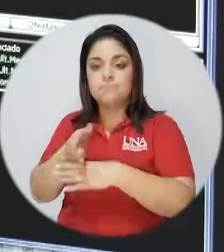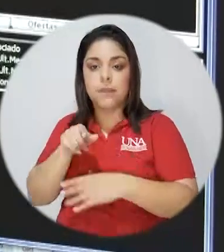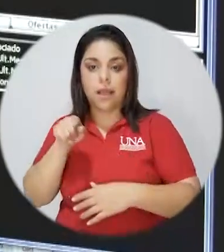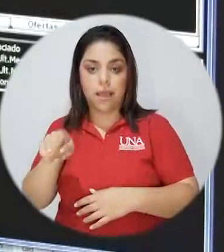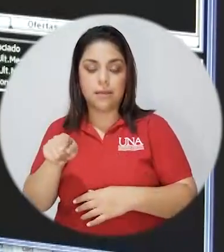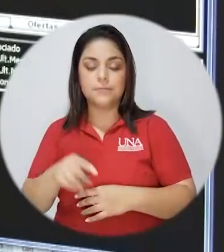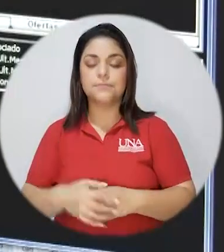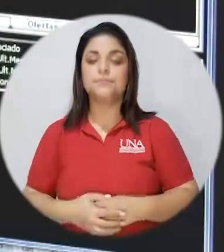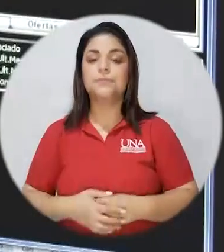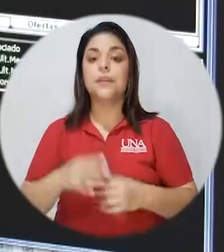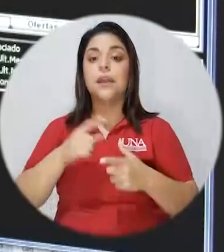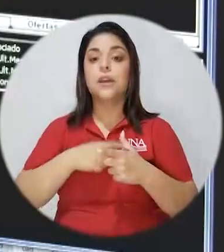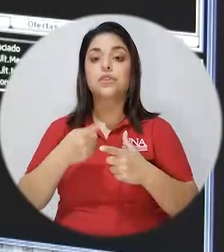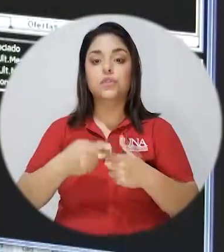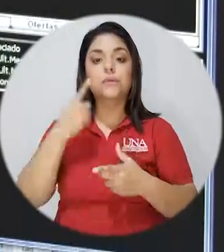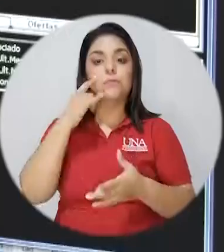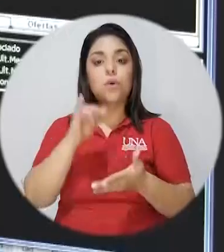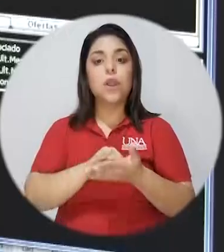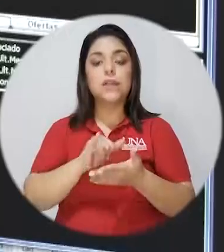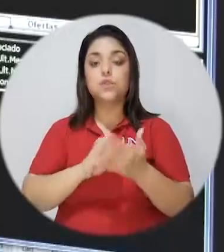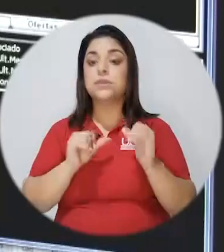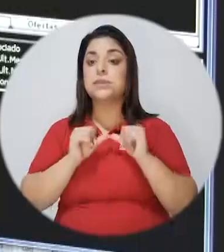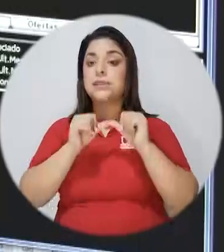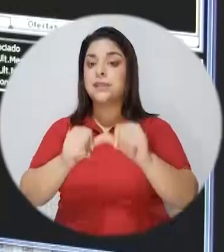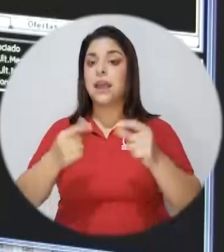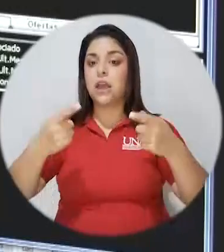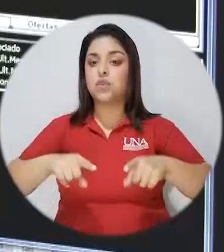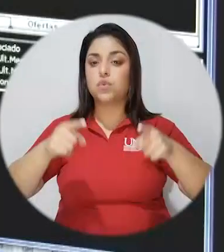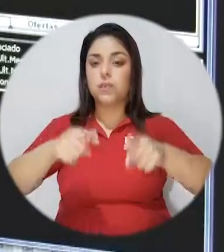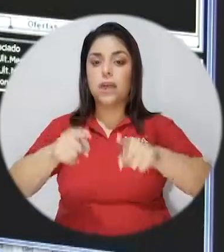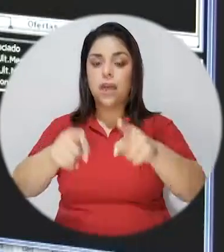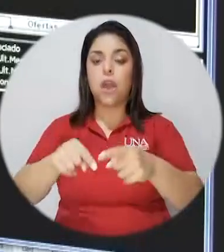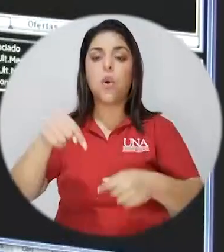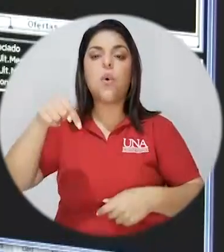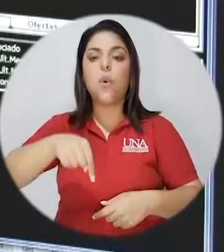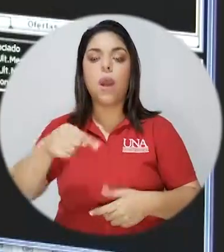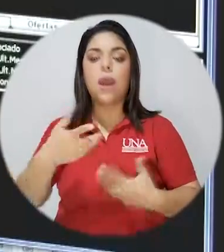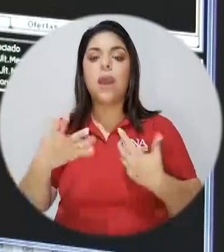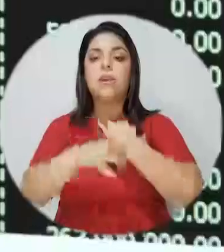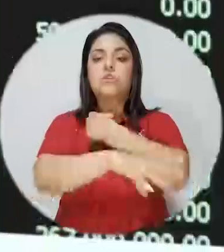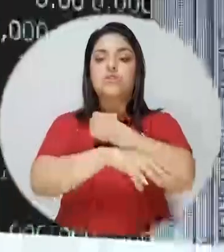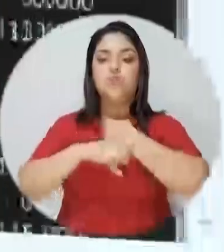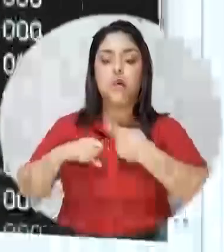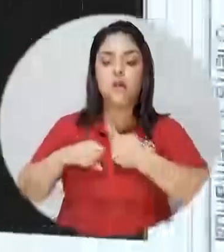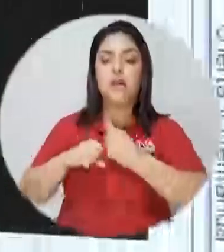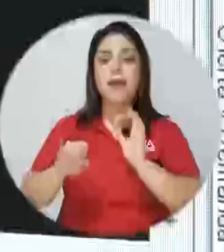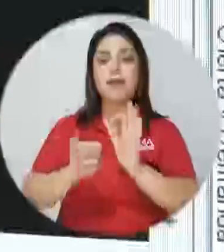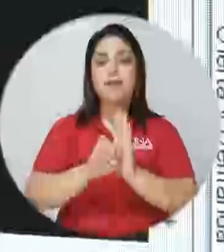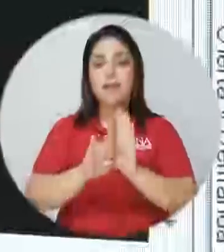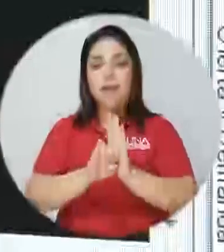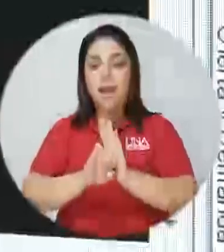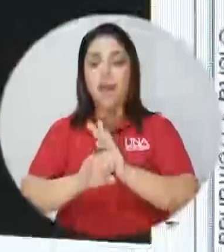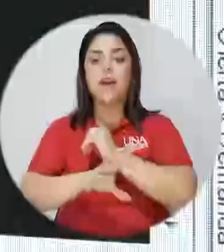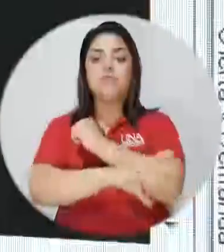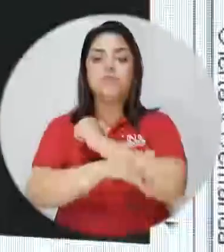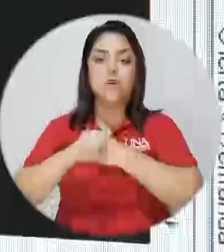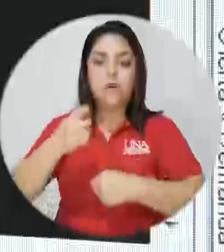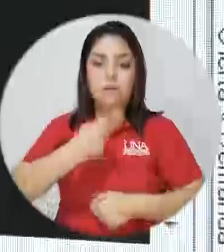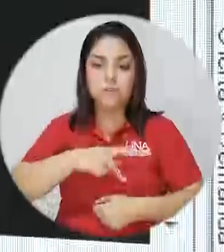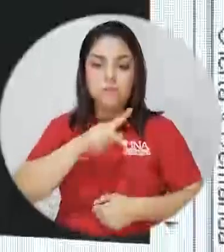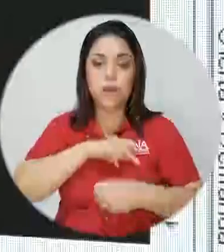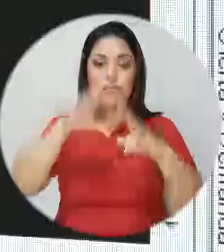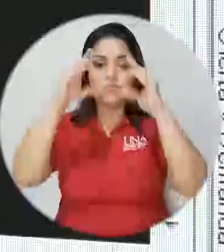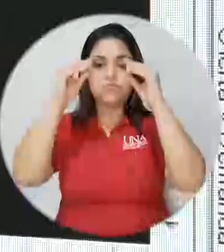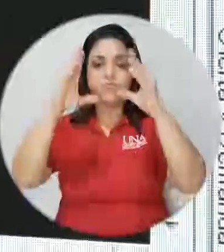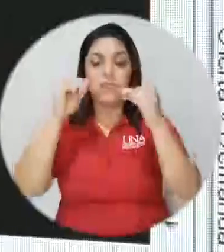Entonces, es por eso que siguen sucediendo el día de hoy robos de identidades, acceso no permitido o ilegal, por